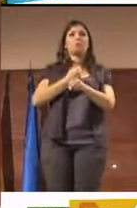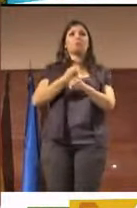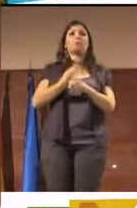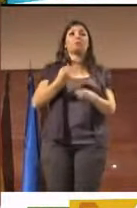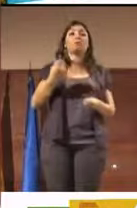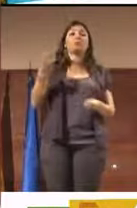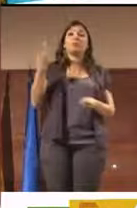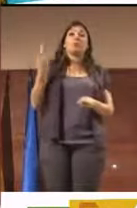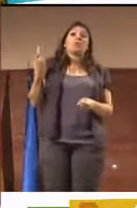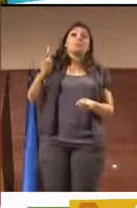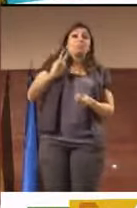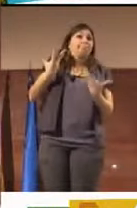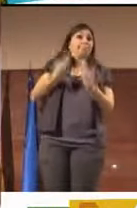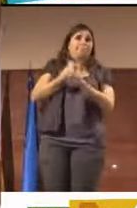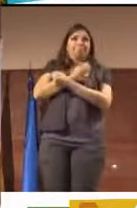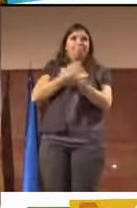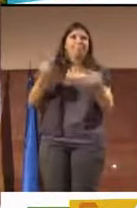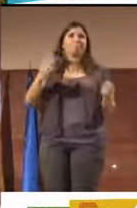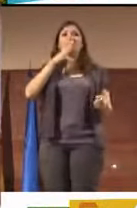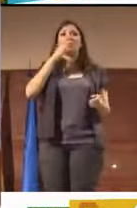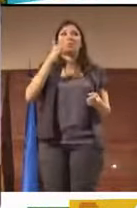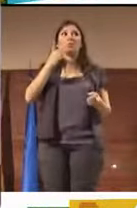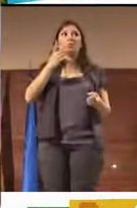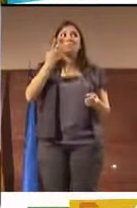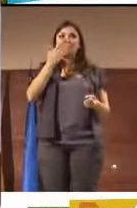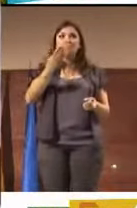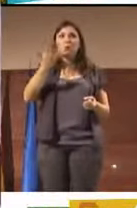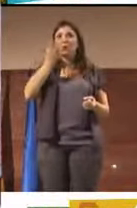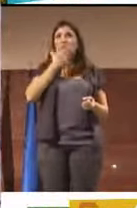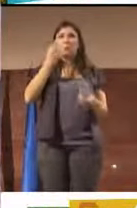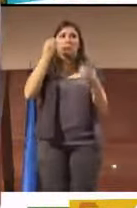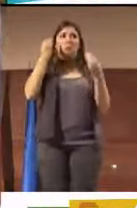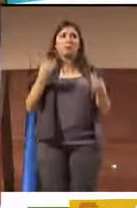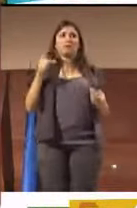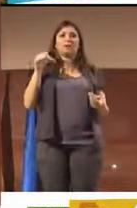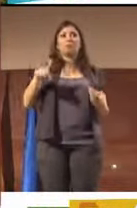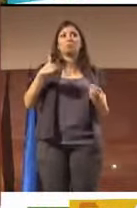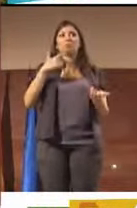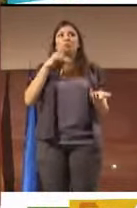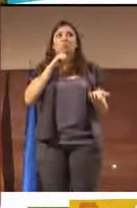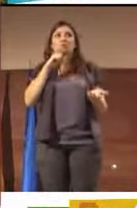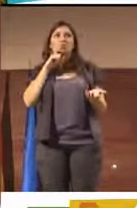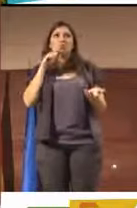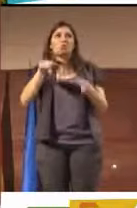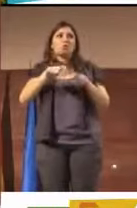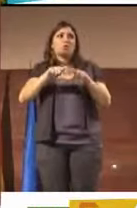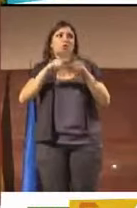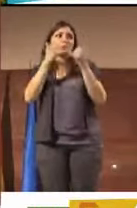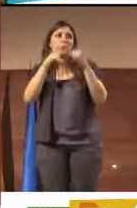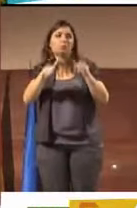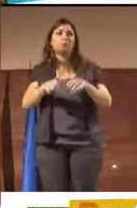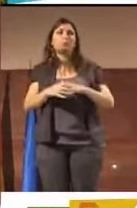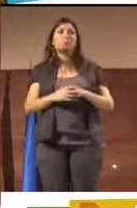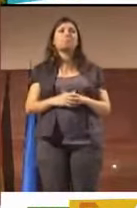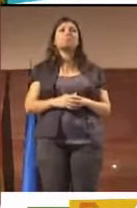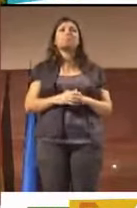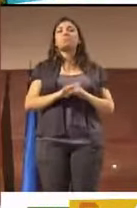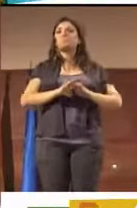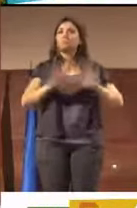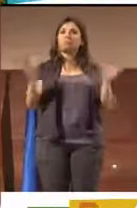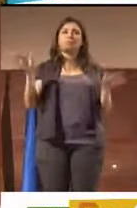No han podido estar con nosotros porque tampoco conocíamos muy bien cuál era la dinámica del formato, ¿eh?